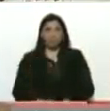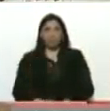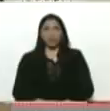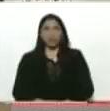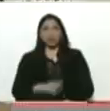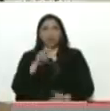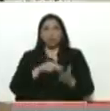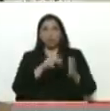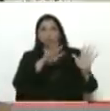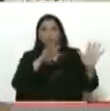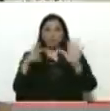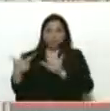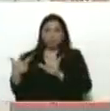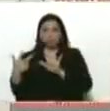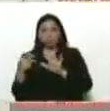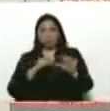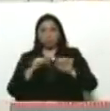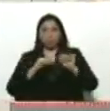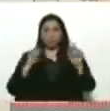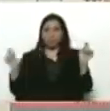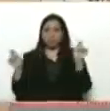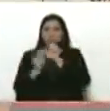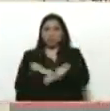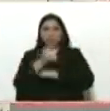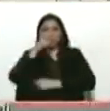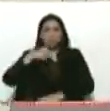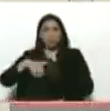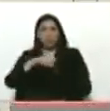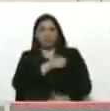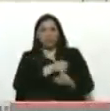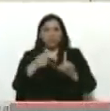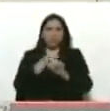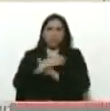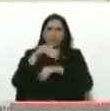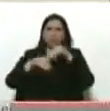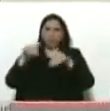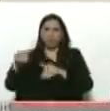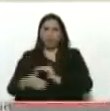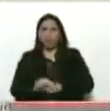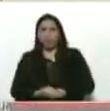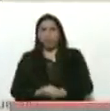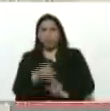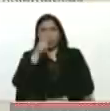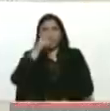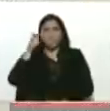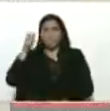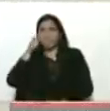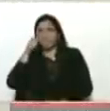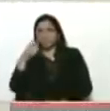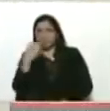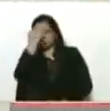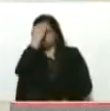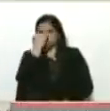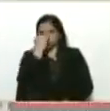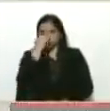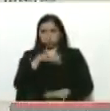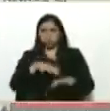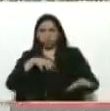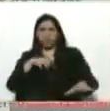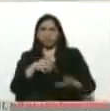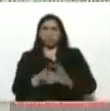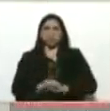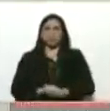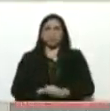18, Movimiento de Transición del Pueblo, sabotaje electoral, operación terrorista con mayor poder de fuego en la